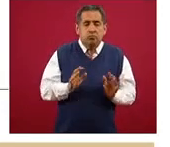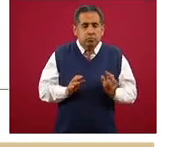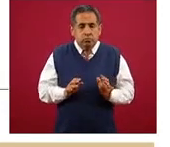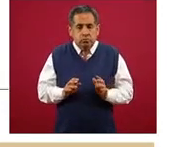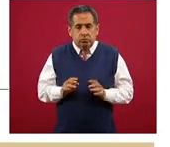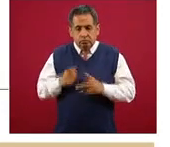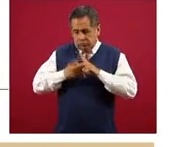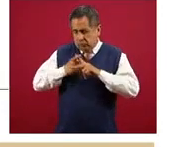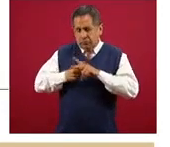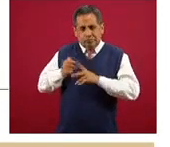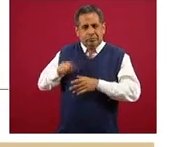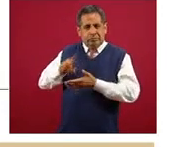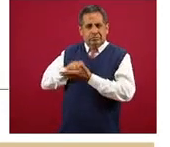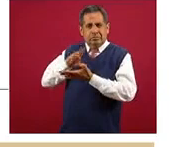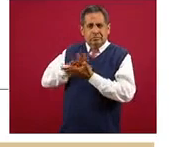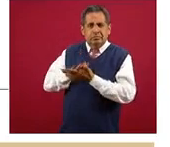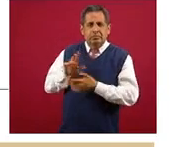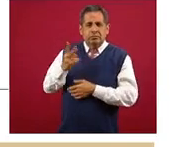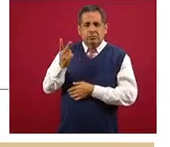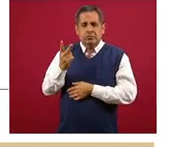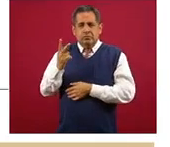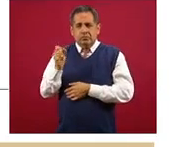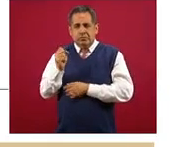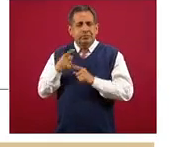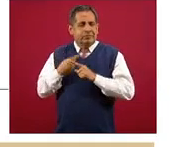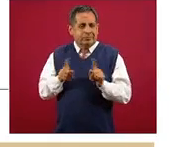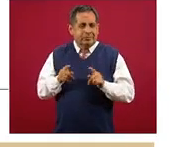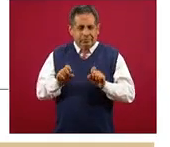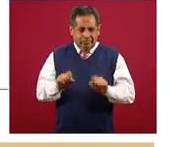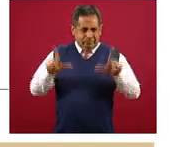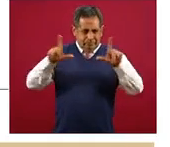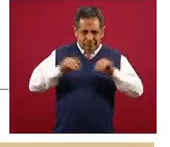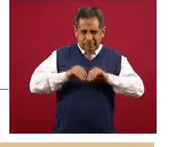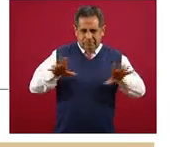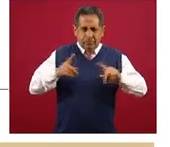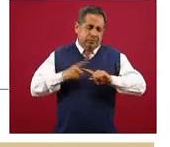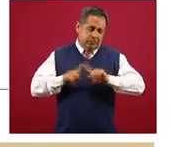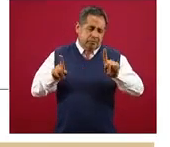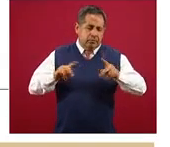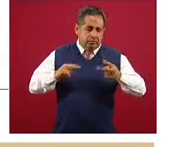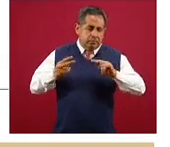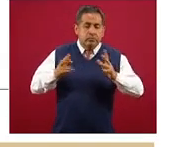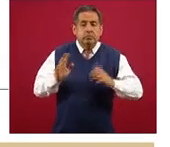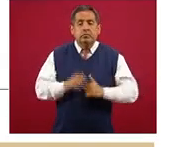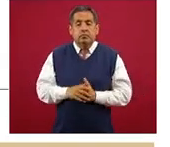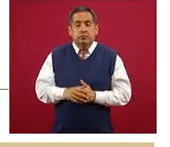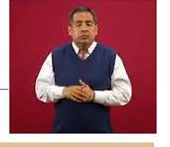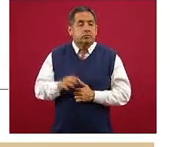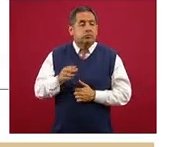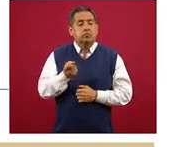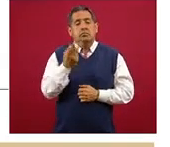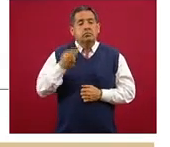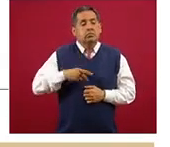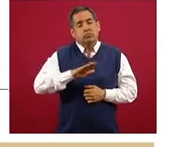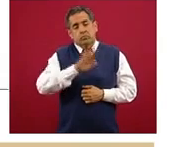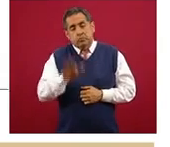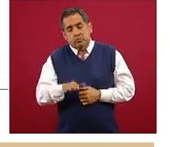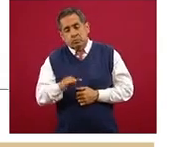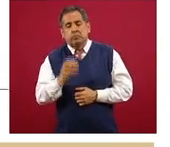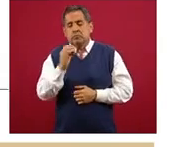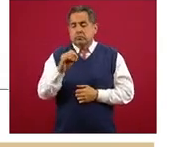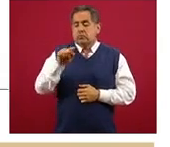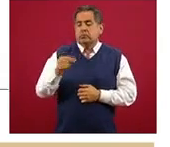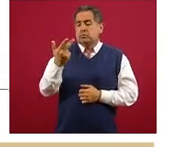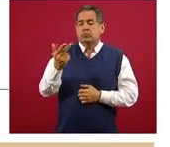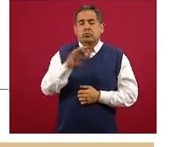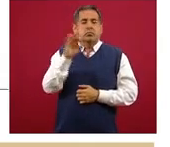2 de septiembre, por eso notarán que son un poquito diferentes a las anteriores. Y la tasa de letalidad se mantiene en